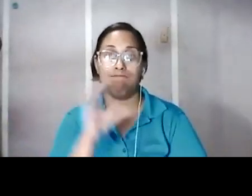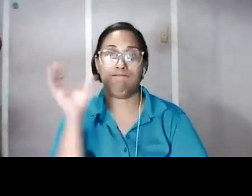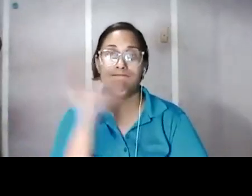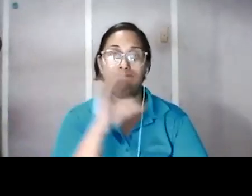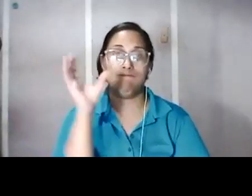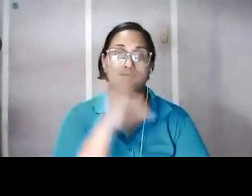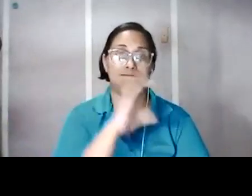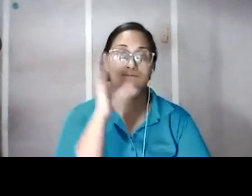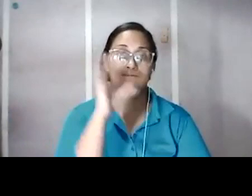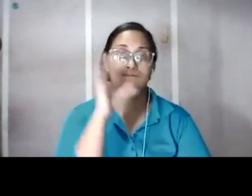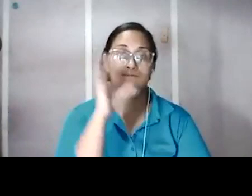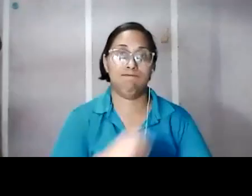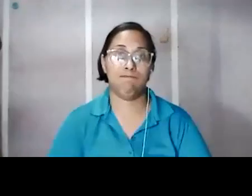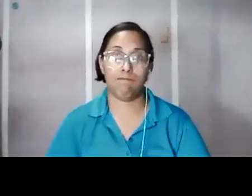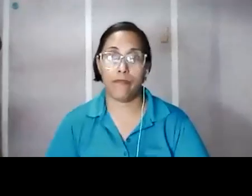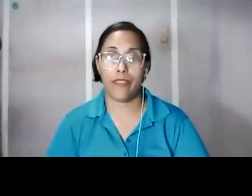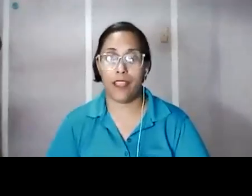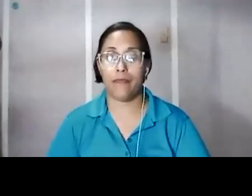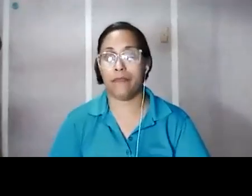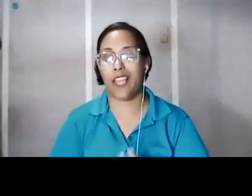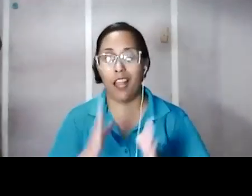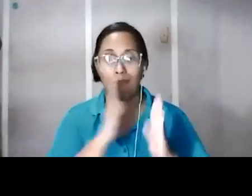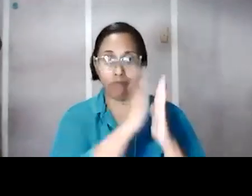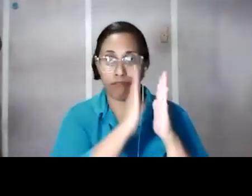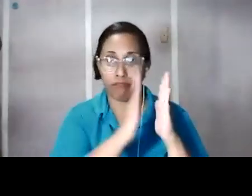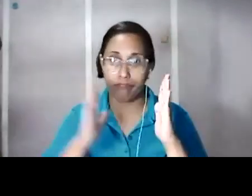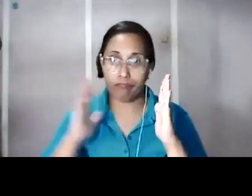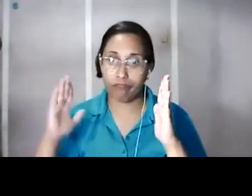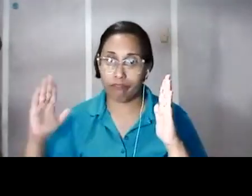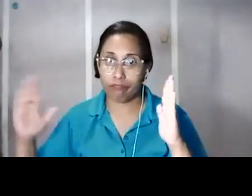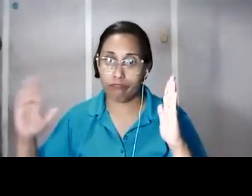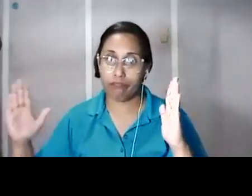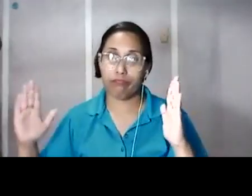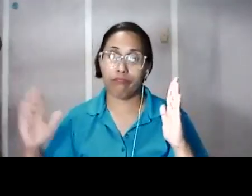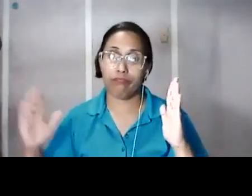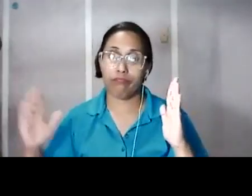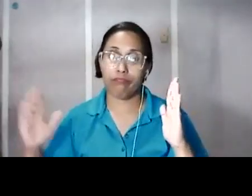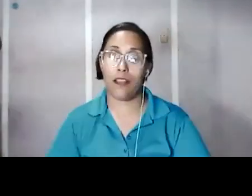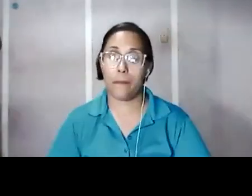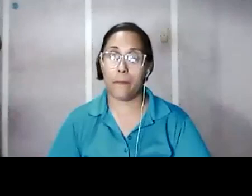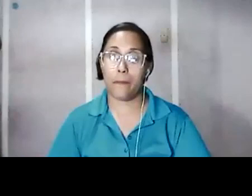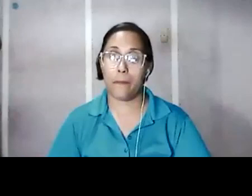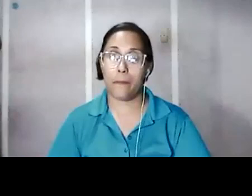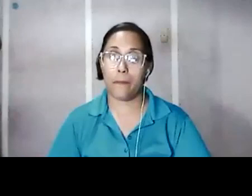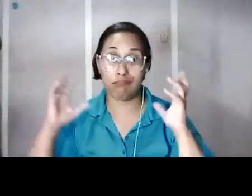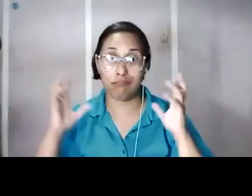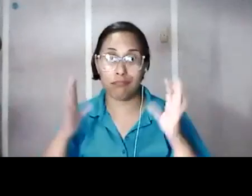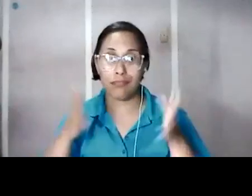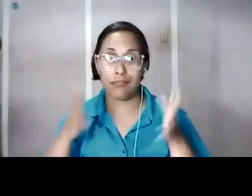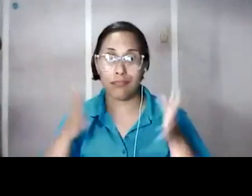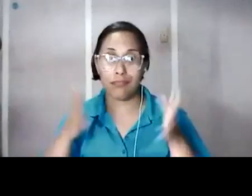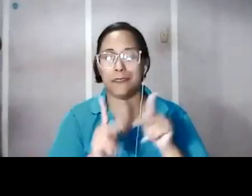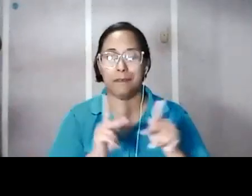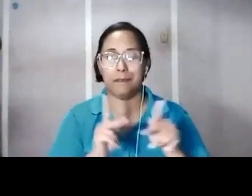rebuscado, a los archiveros los he estado así de enloquecerlos